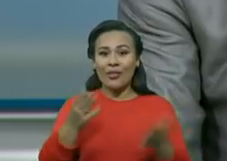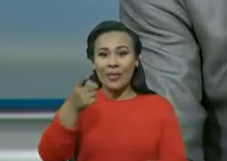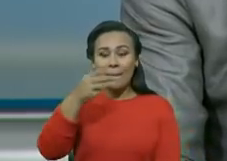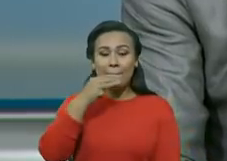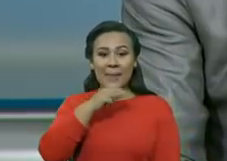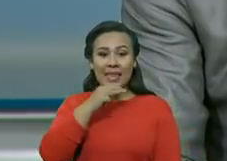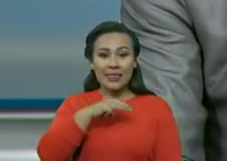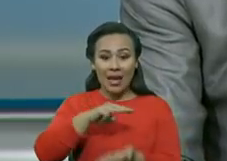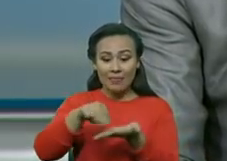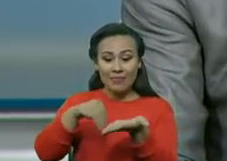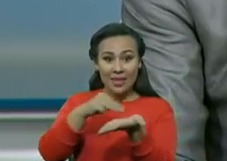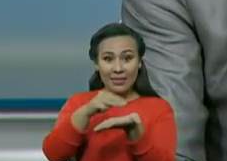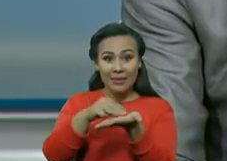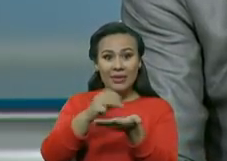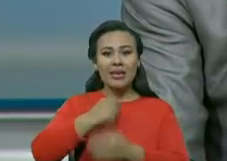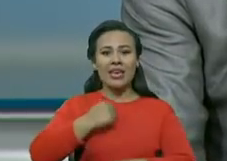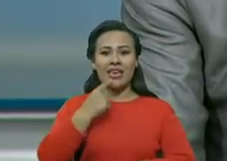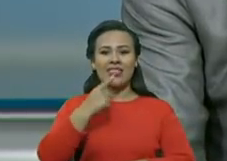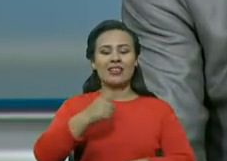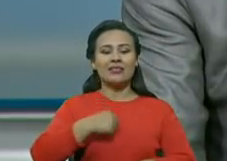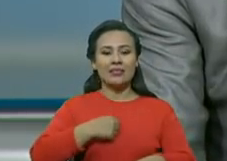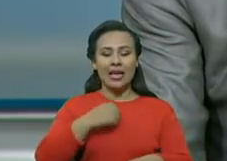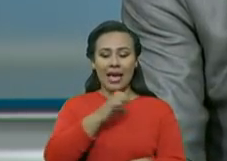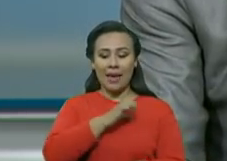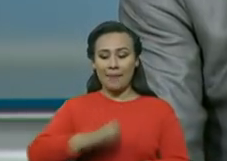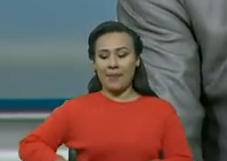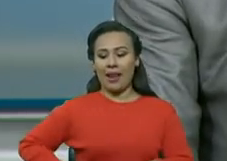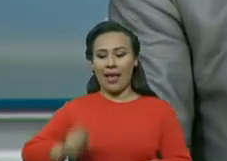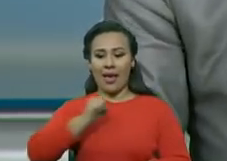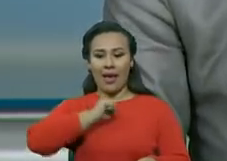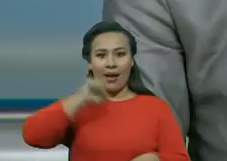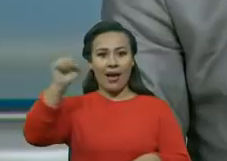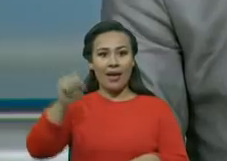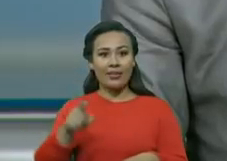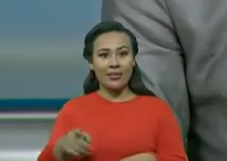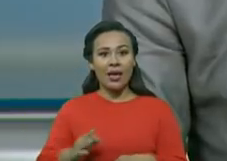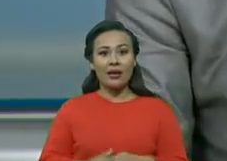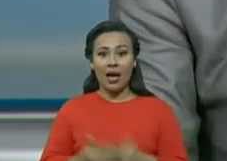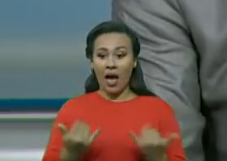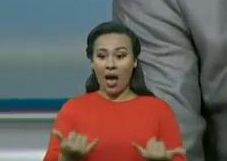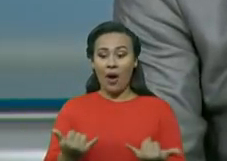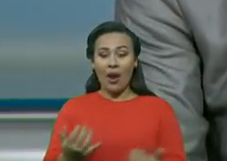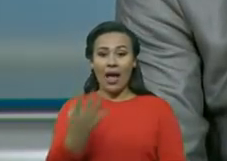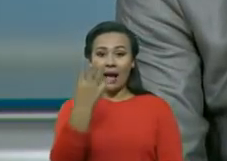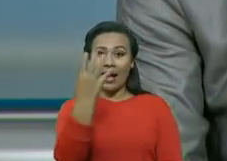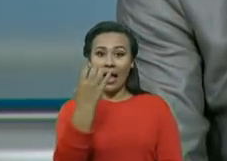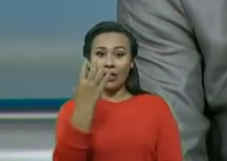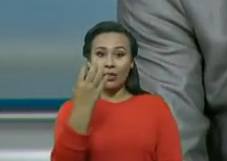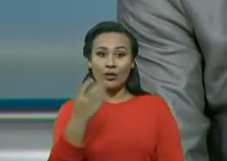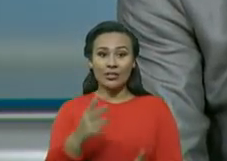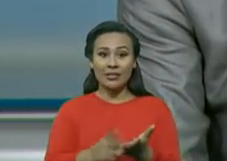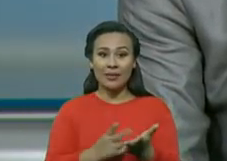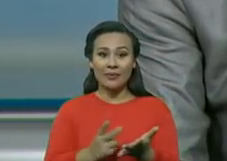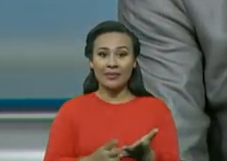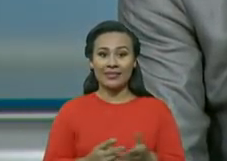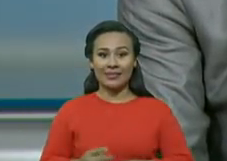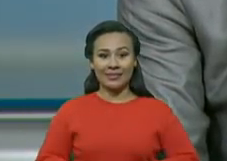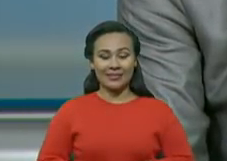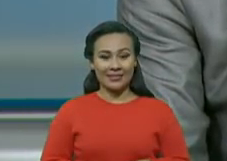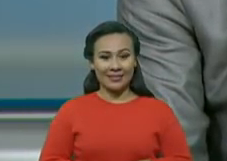Manta, consagrándose así campeón 2017 del fútbol ecuatoriano. Esta es la estrella número 14 conseguida por el Bombillo.